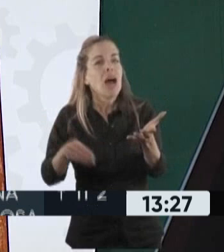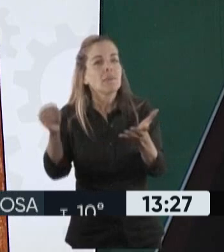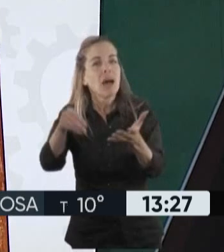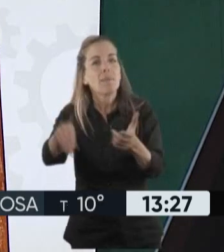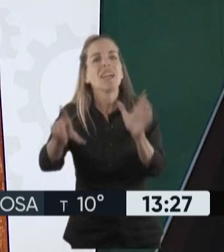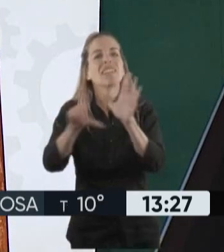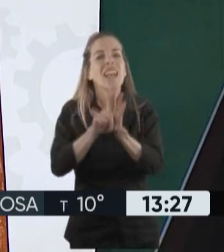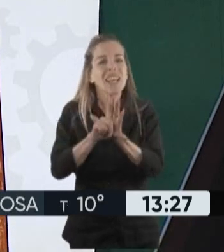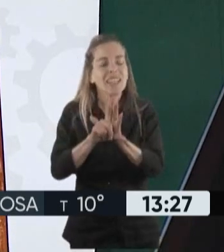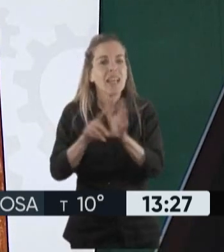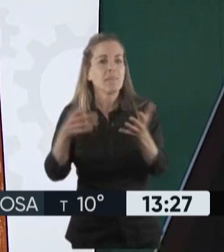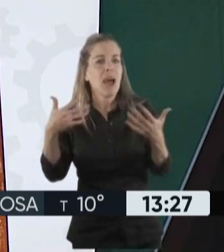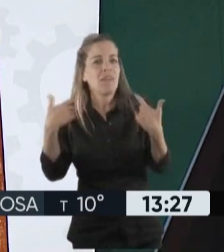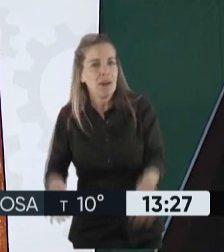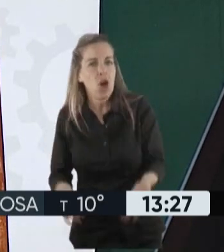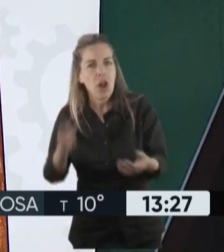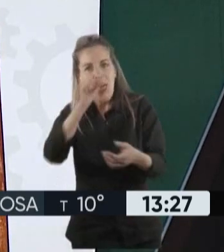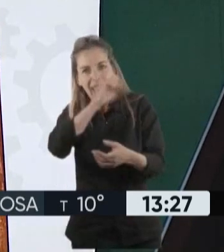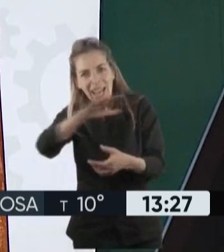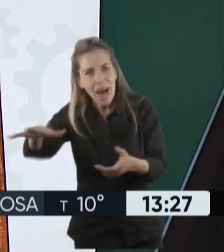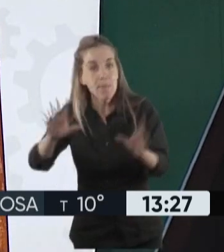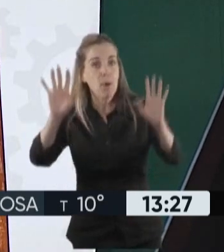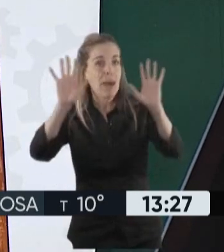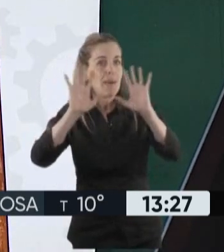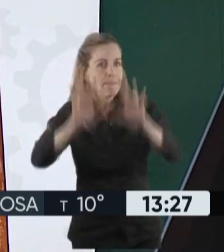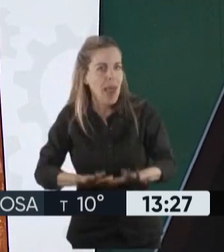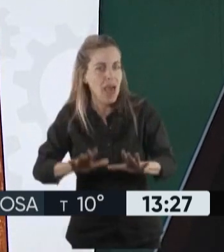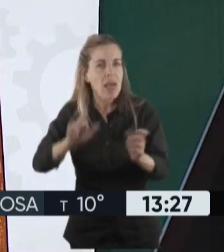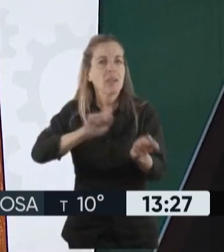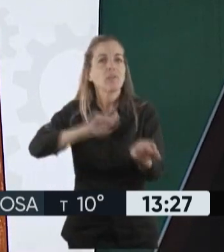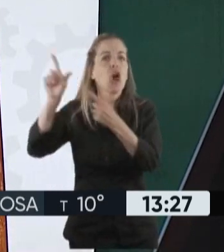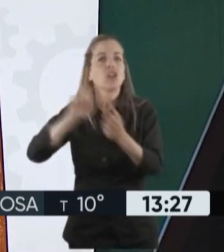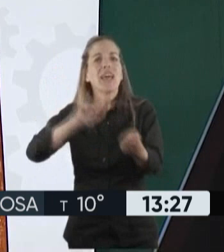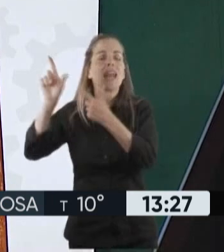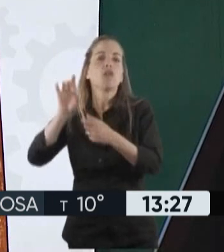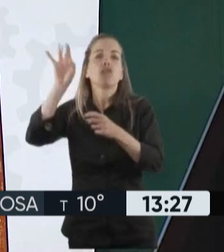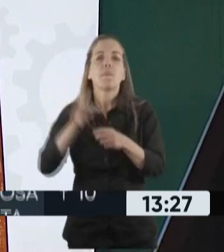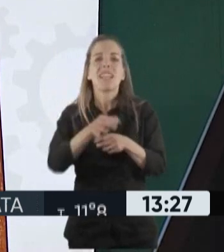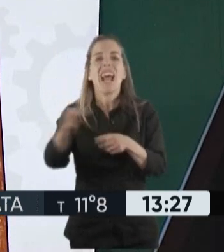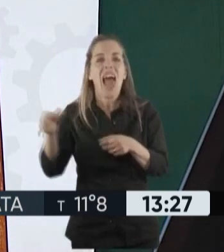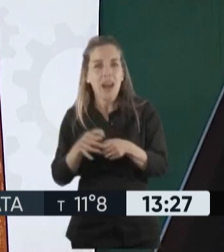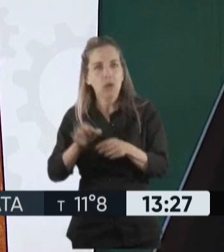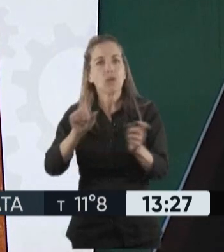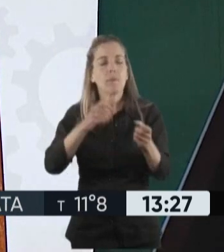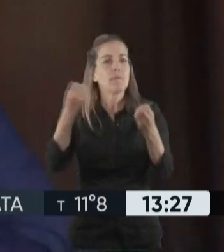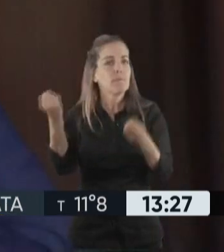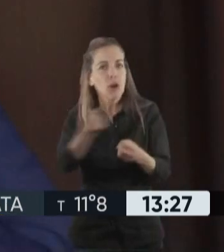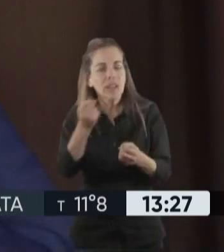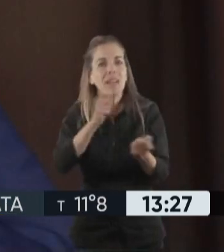mover la agroindustria, que ya dejemos de exportar solamente granos y empecemos a exportar